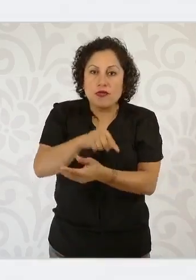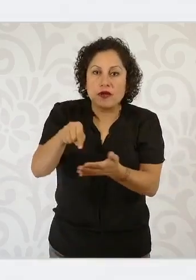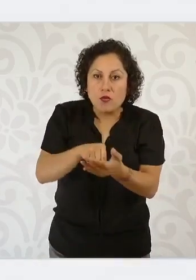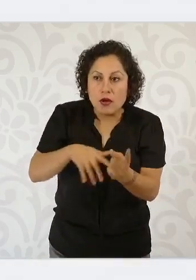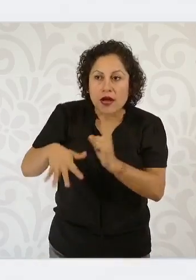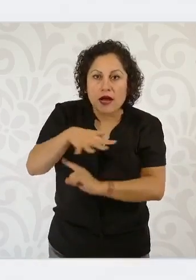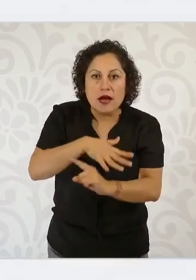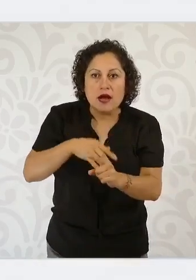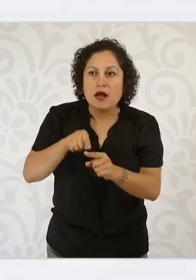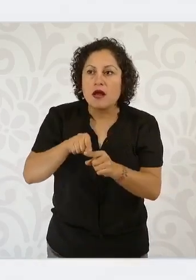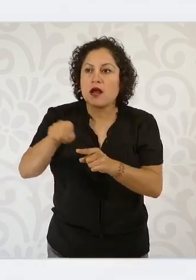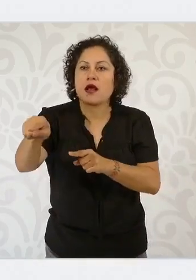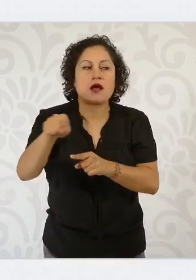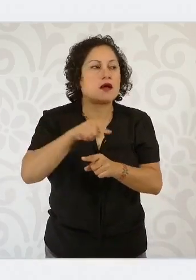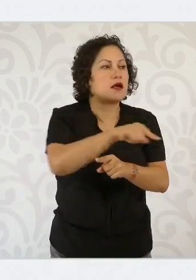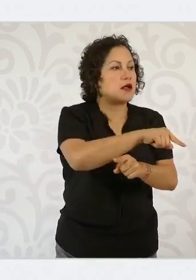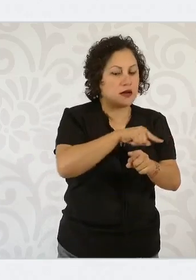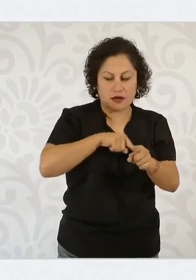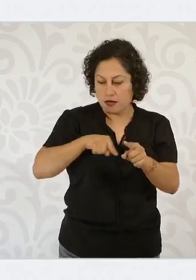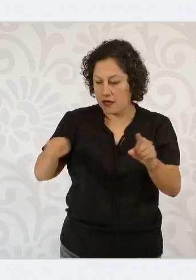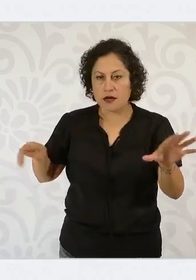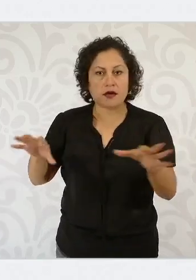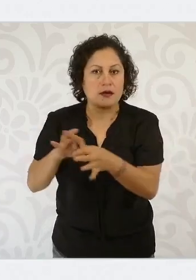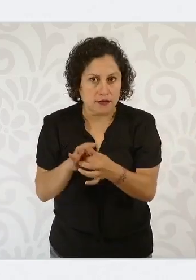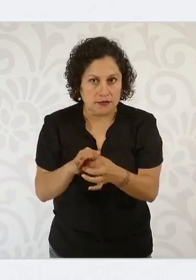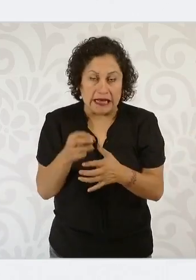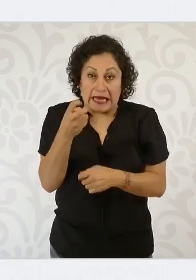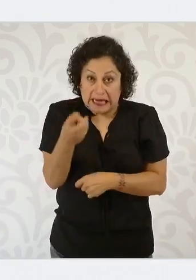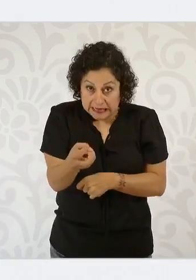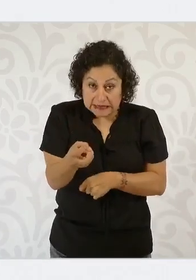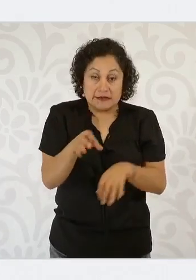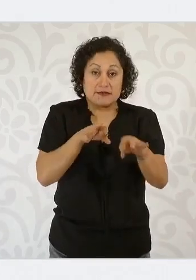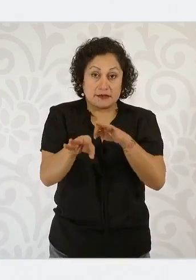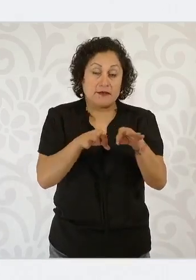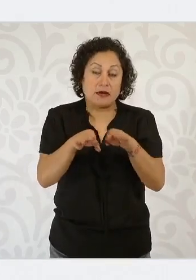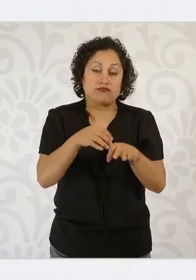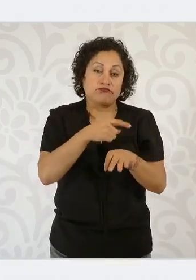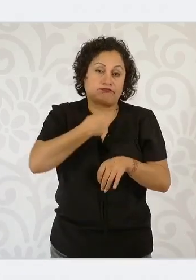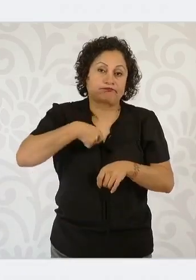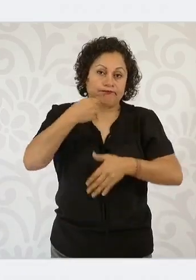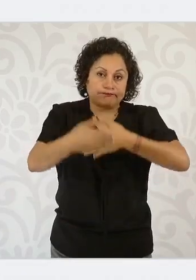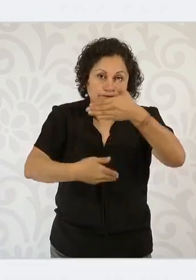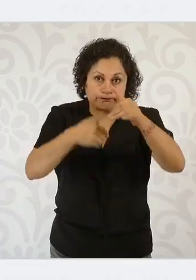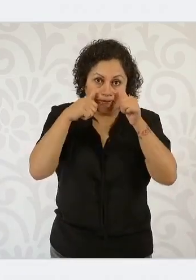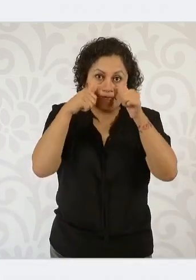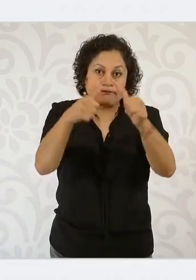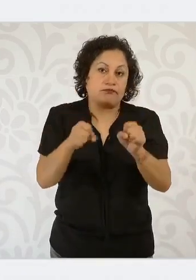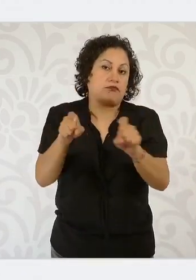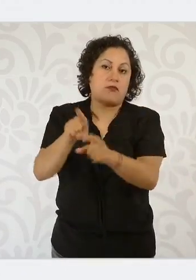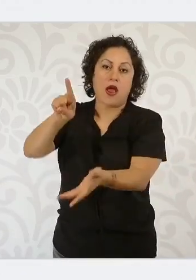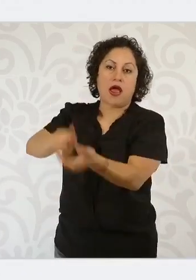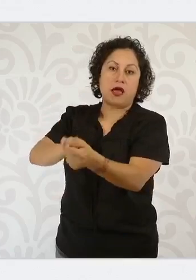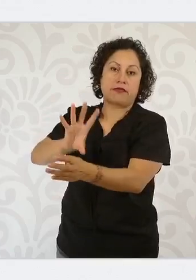encontrarla. Entonces, este es un trabajo que estamos desarrollando y obviamente pues la Secretaría de Gobernación pues que trabaje con